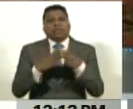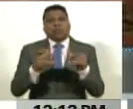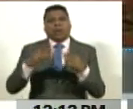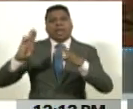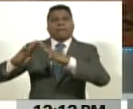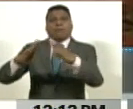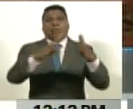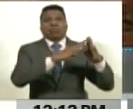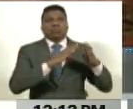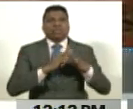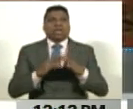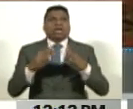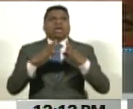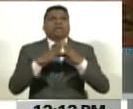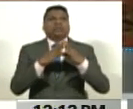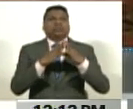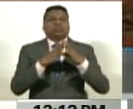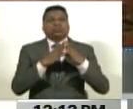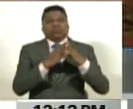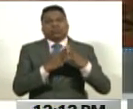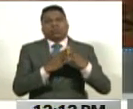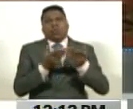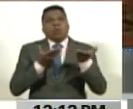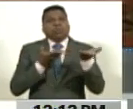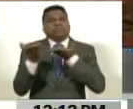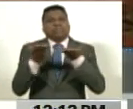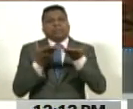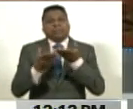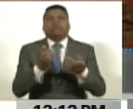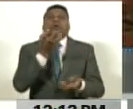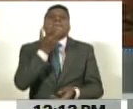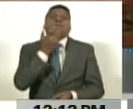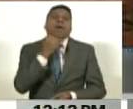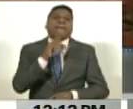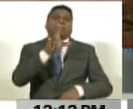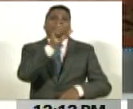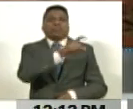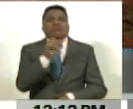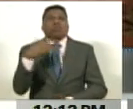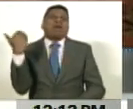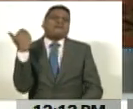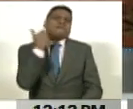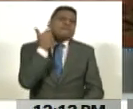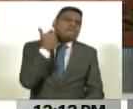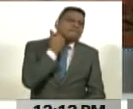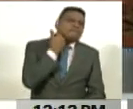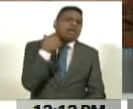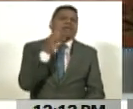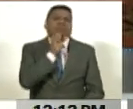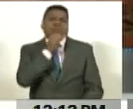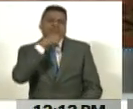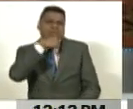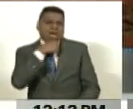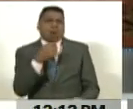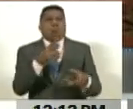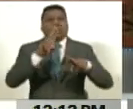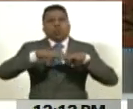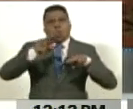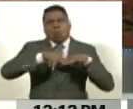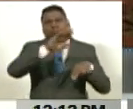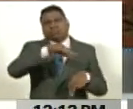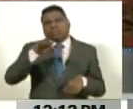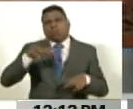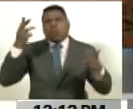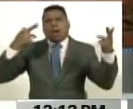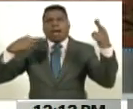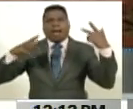para el traslado del adulto mayor, para hacerse sus exámenes, para trasladarlos a los centros de salud, para trasladar a nuestros niños a las actividades recreativas.